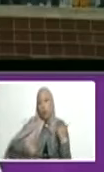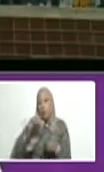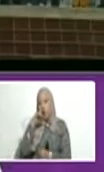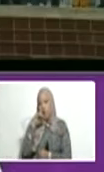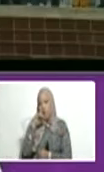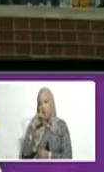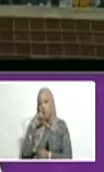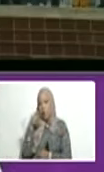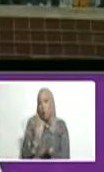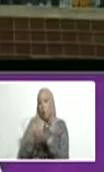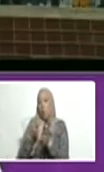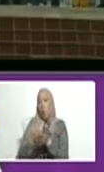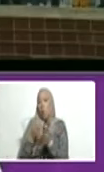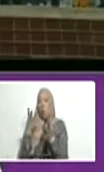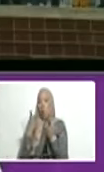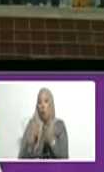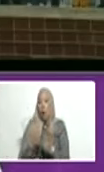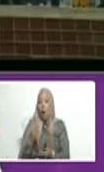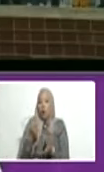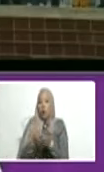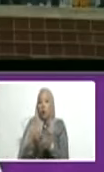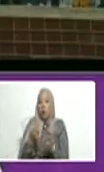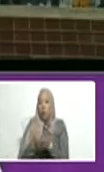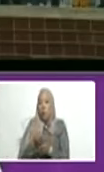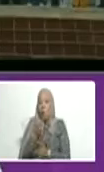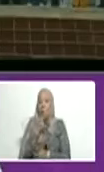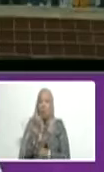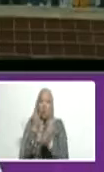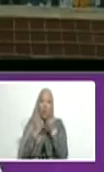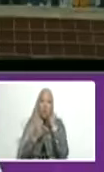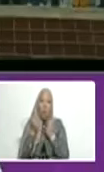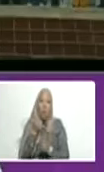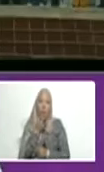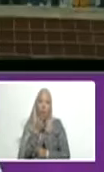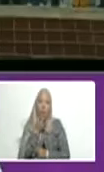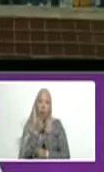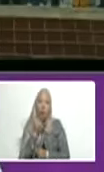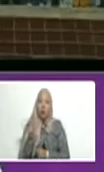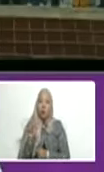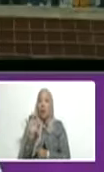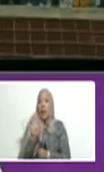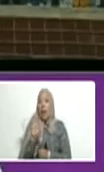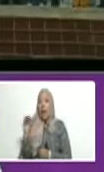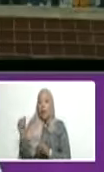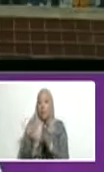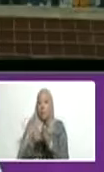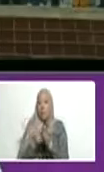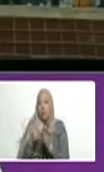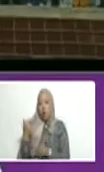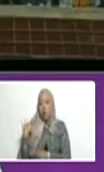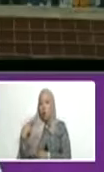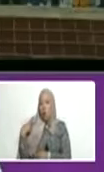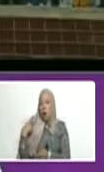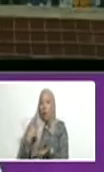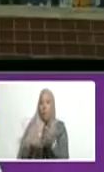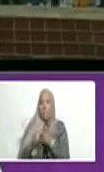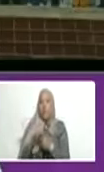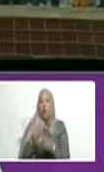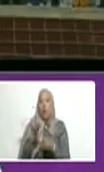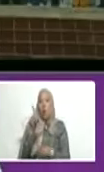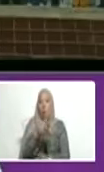¿Cuánto cuesta esa marcha? Dicen los gringos. ¿Cuánto costó la marcha? 500 mil dólares, gringos. Te mando 1 millón.